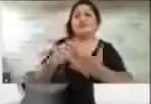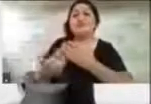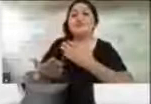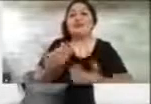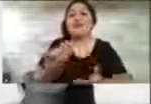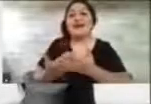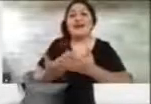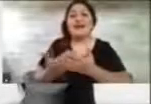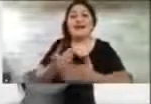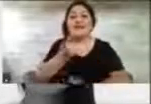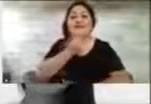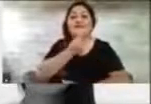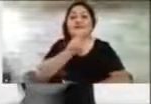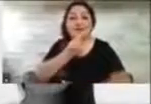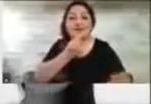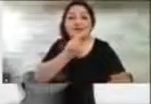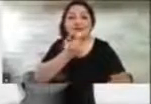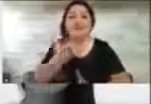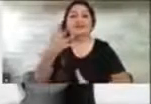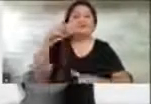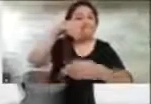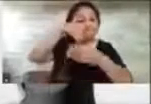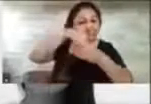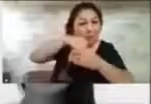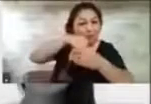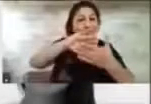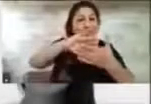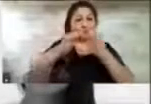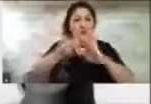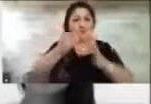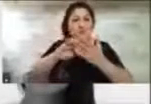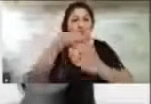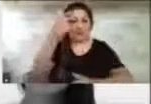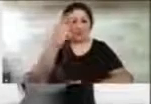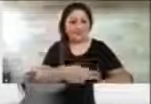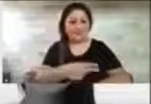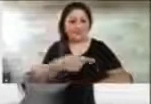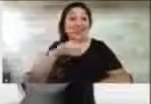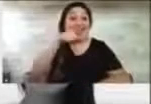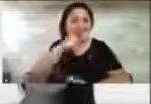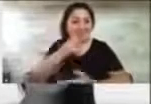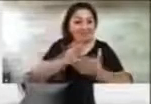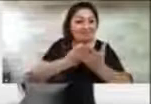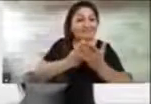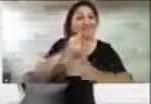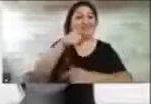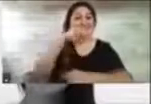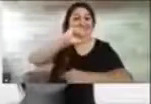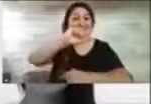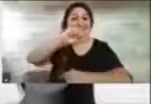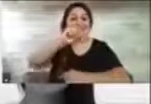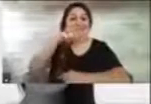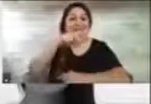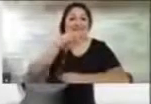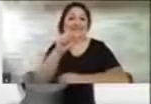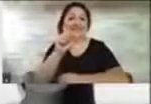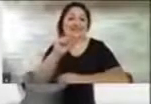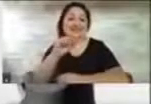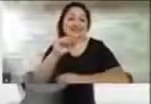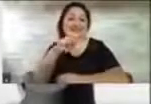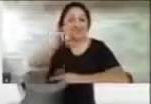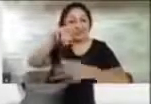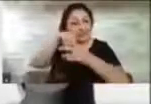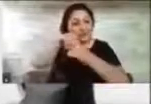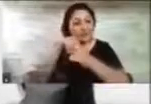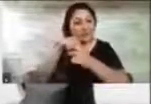algo de la comunidad y así es como lo hacen los agentes e inclusive quienes son los que realmente se involucran con la